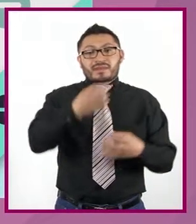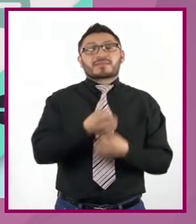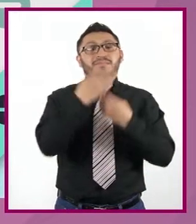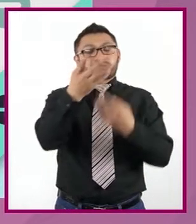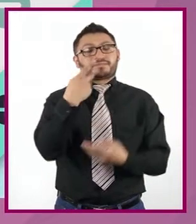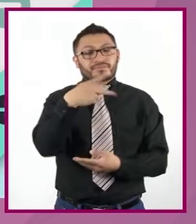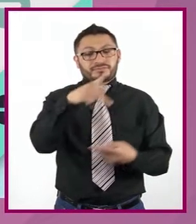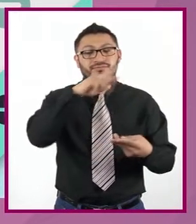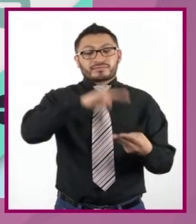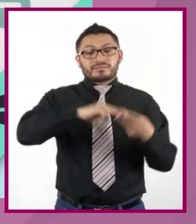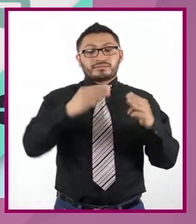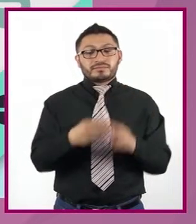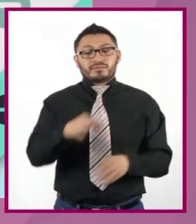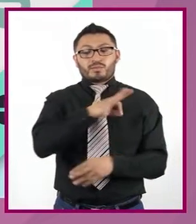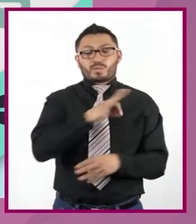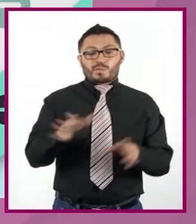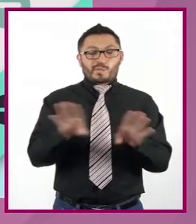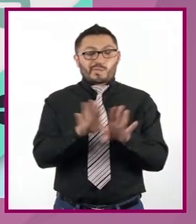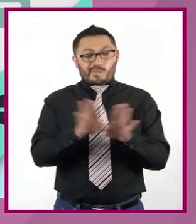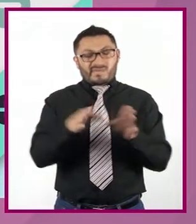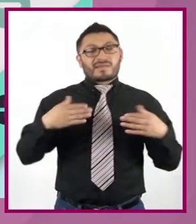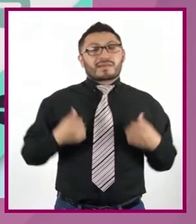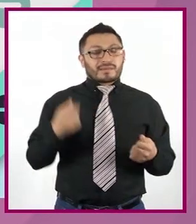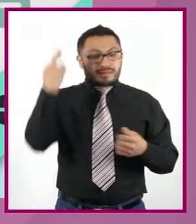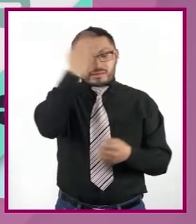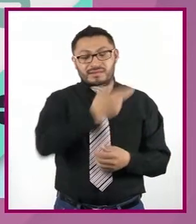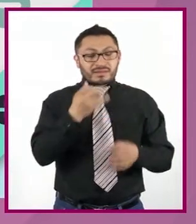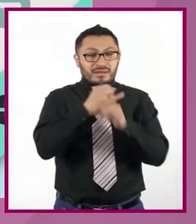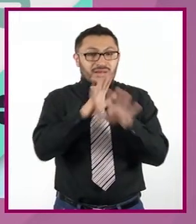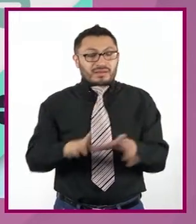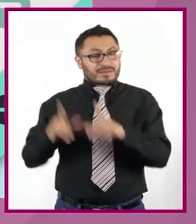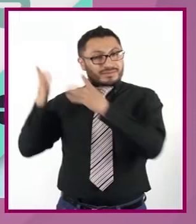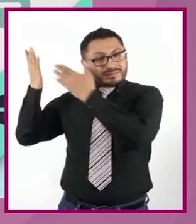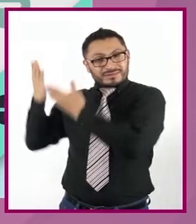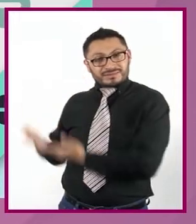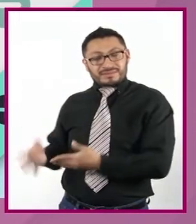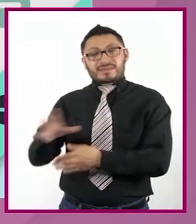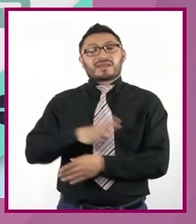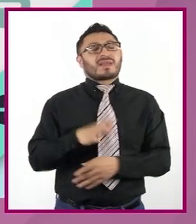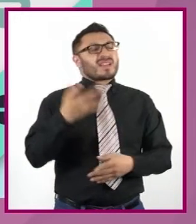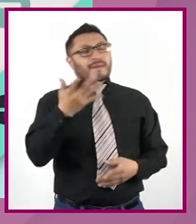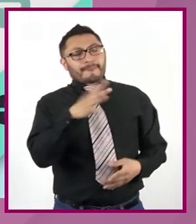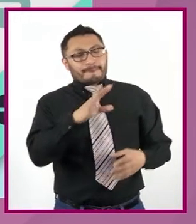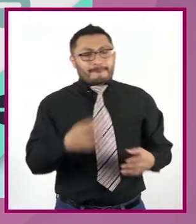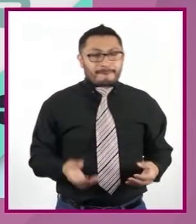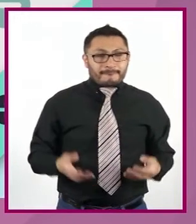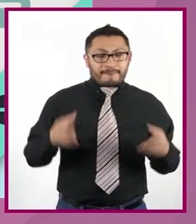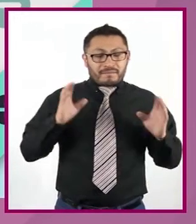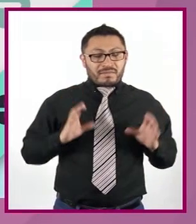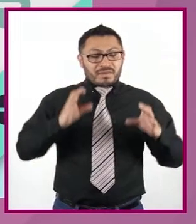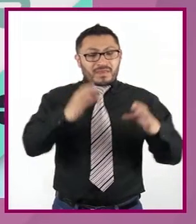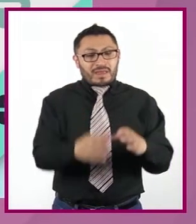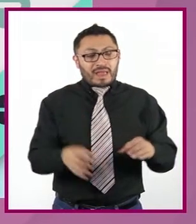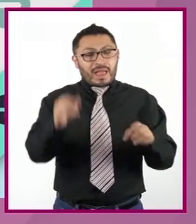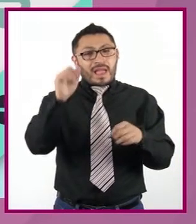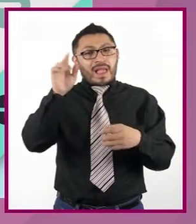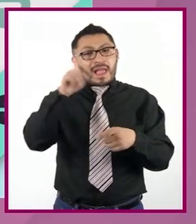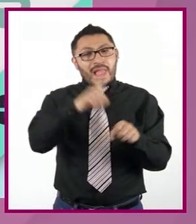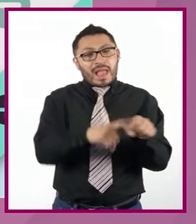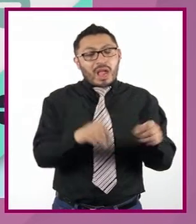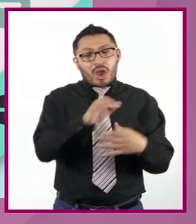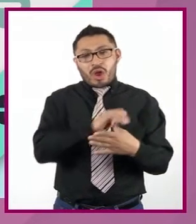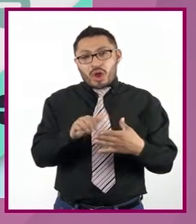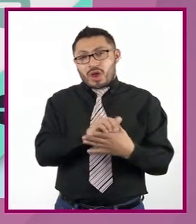sus motivos, podemos inferir por la información de la gráfica que el sector representado por el color morado,